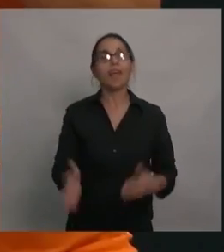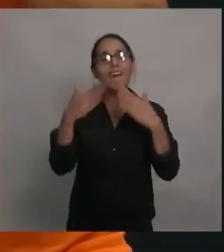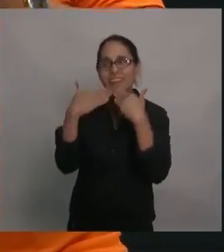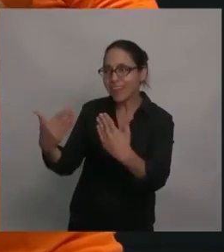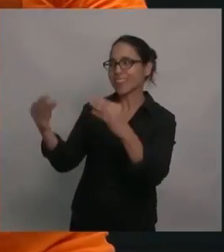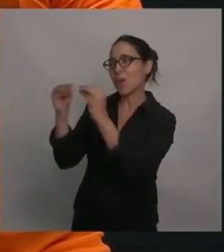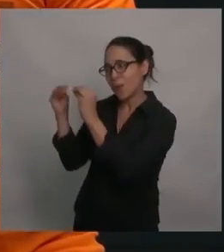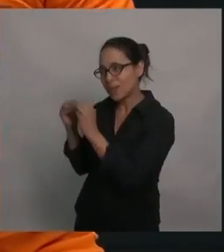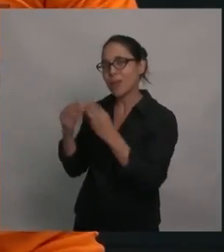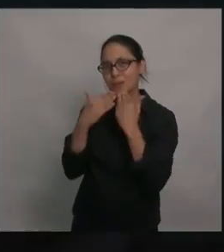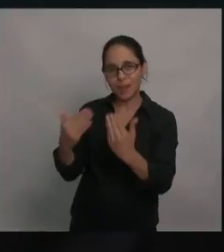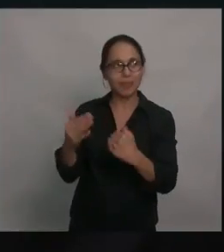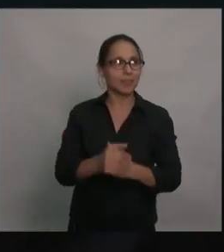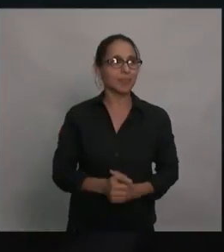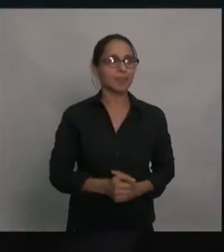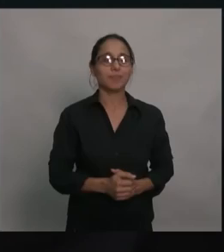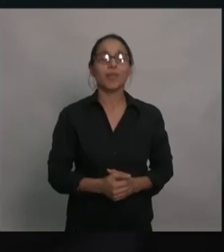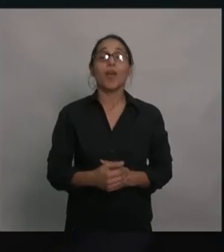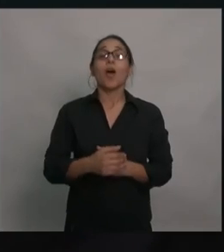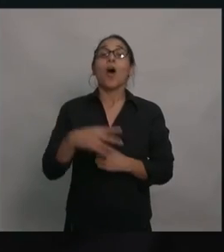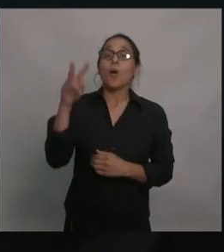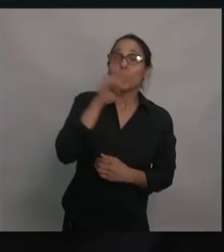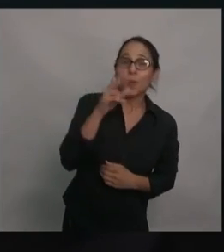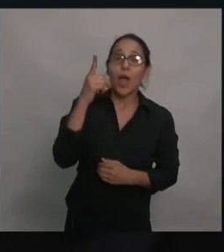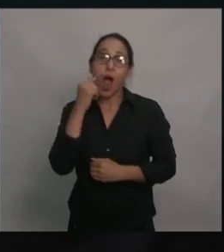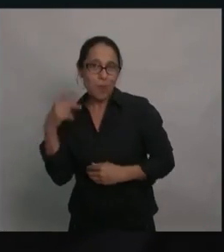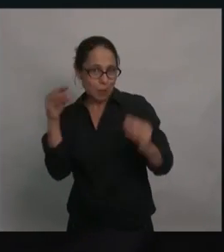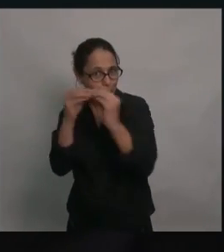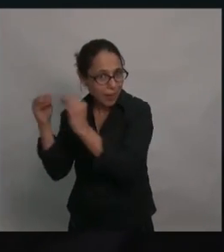compañero. Compañeras, compañeros,